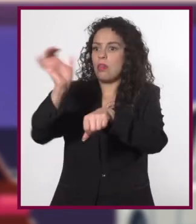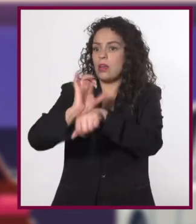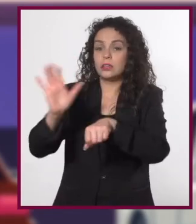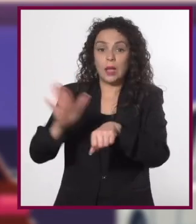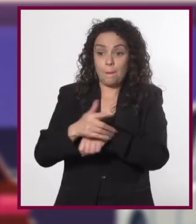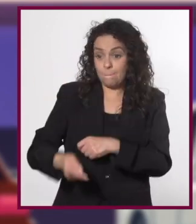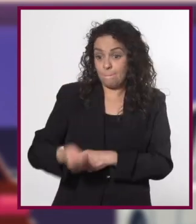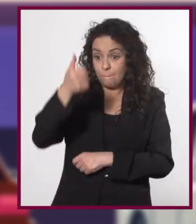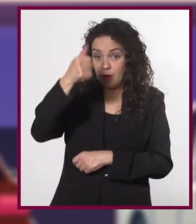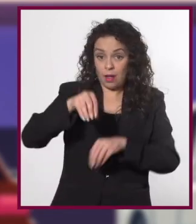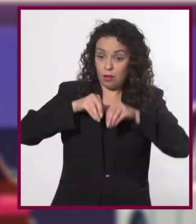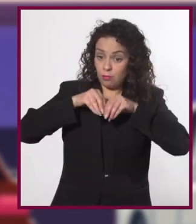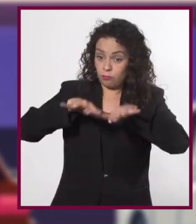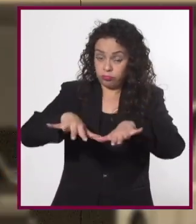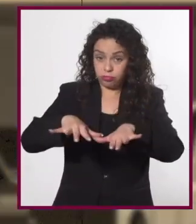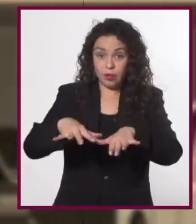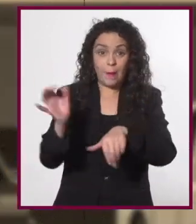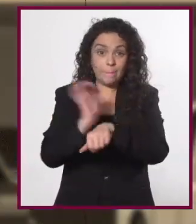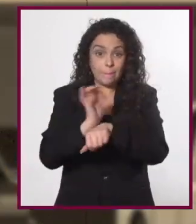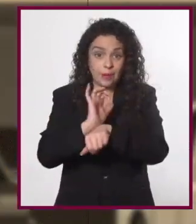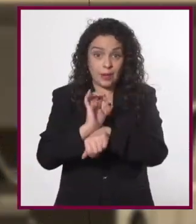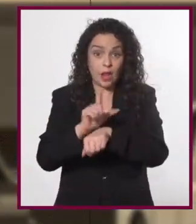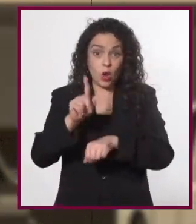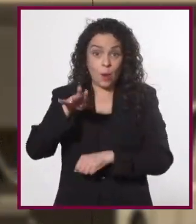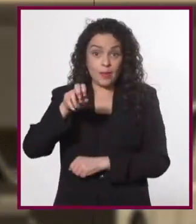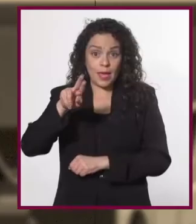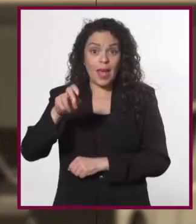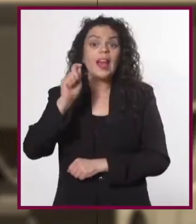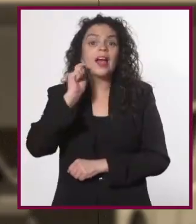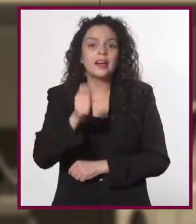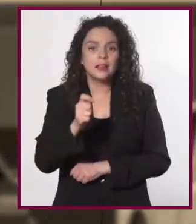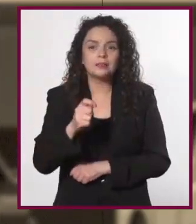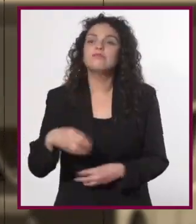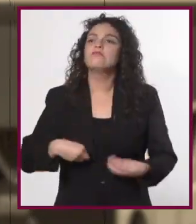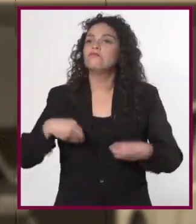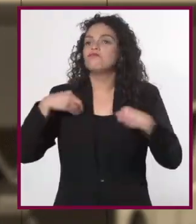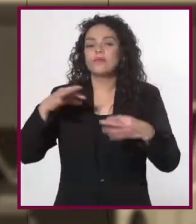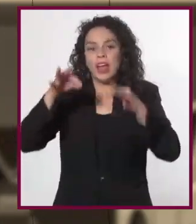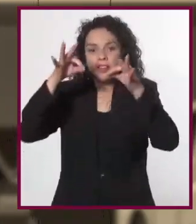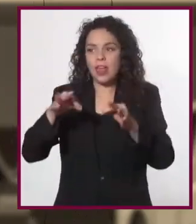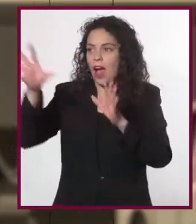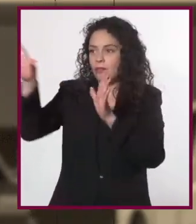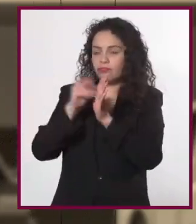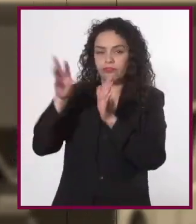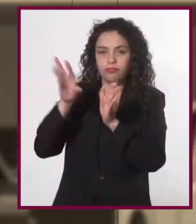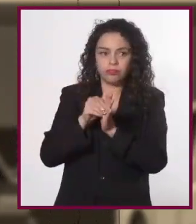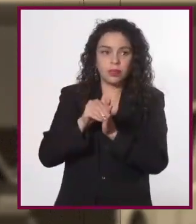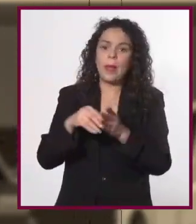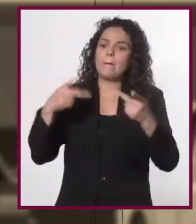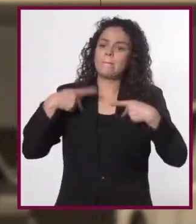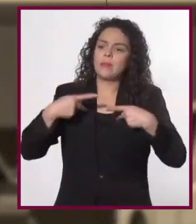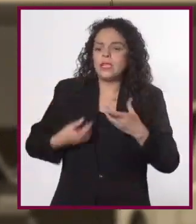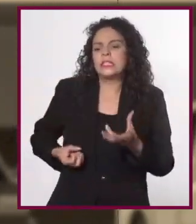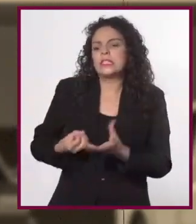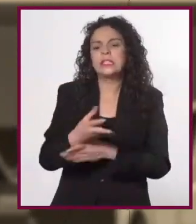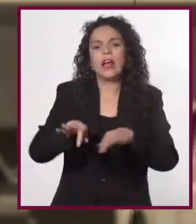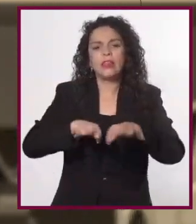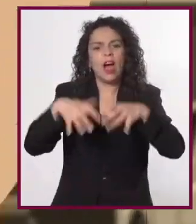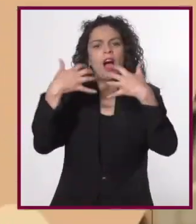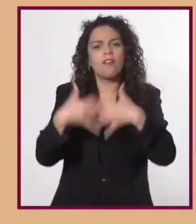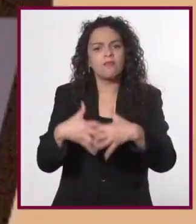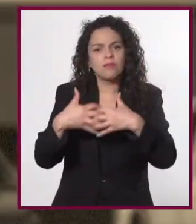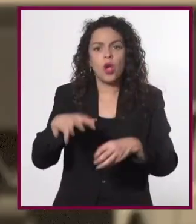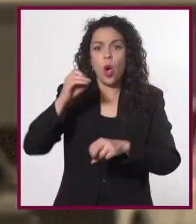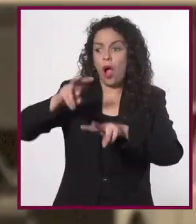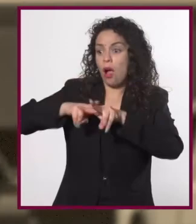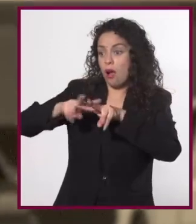primeras películas que proyectaron los hermanos Lumière eran justamente fragmentos de la realidad: obreros saliendo de una fábrica y la llegada de un